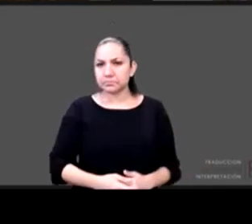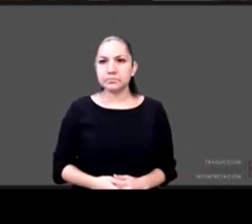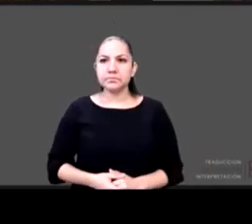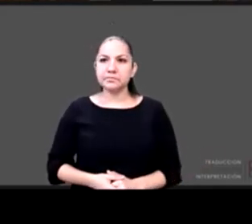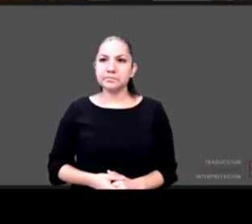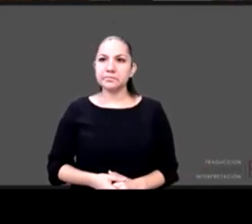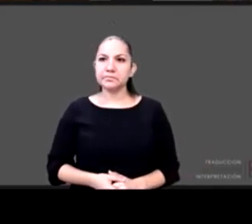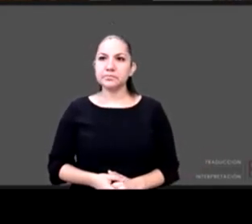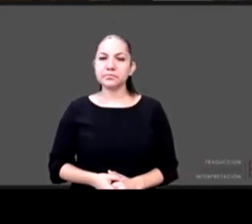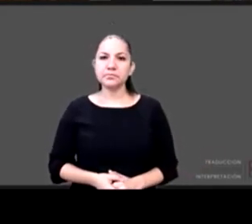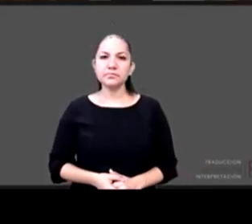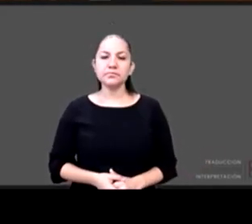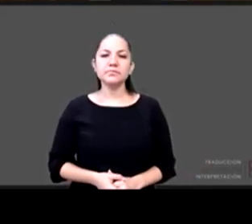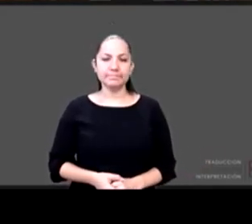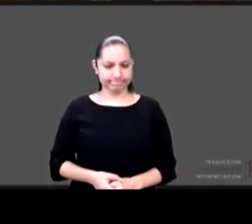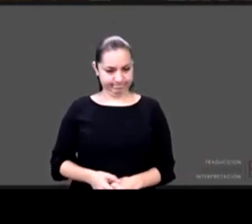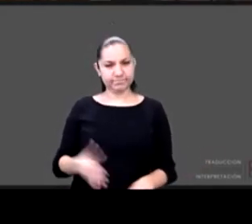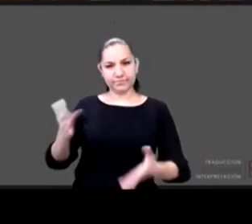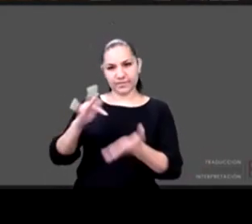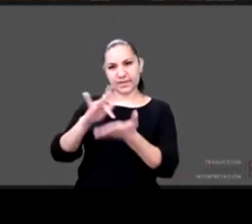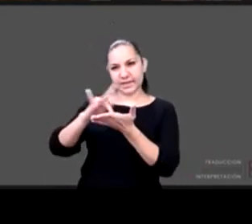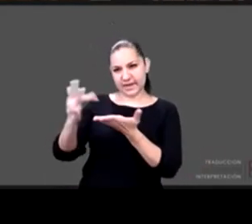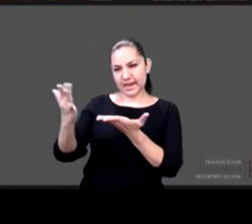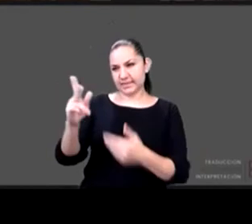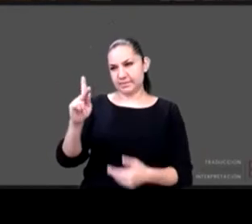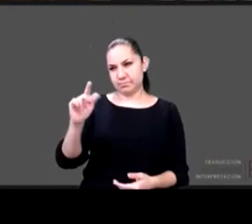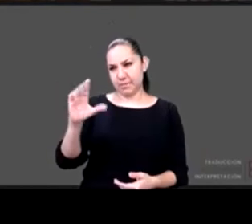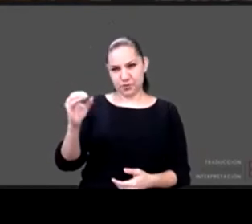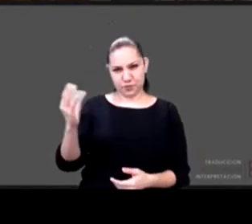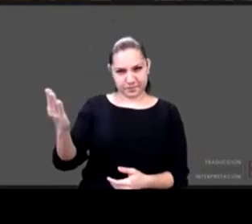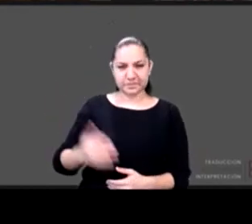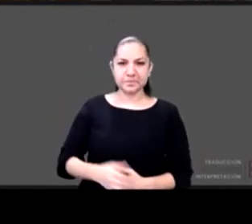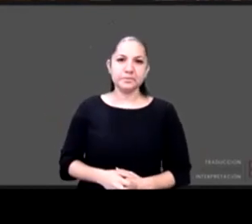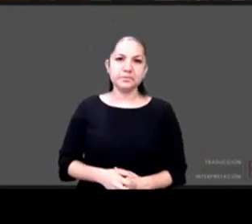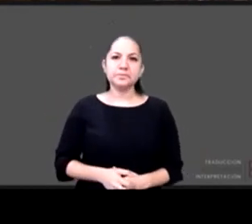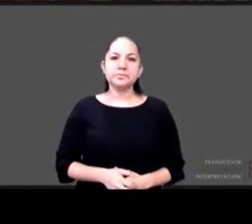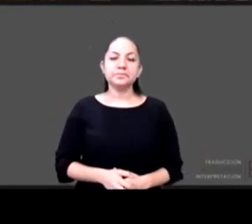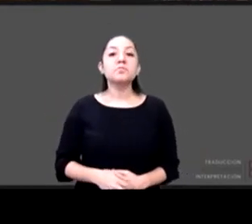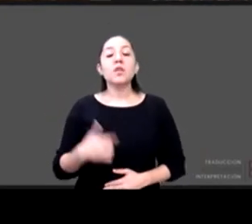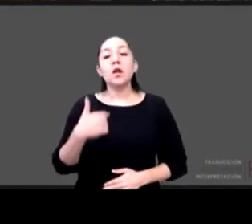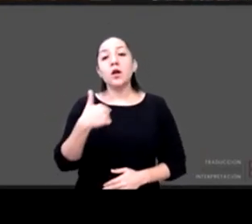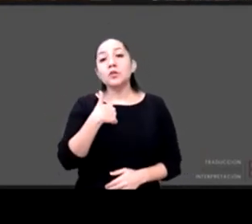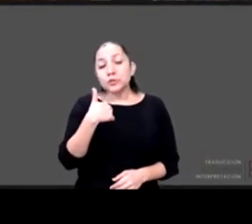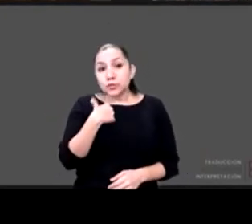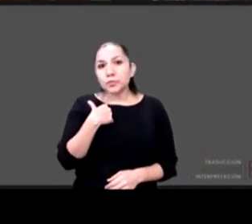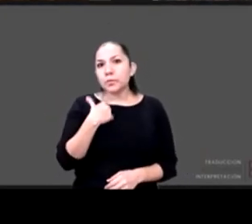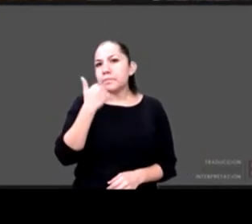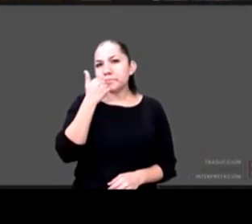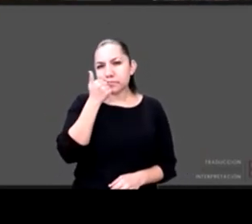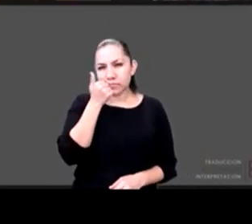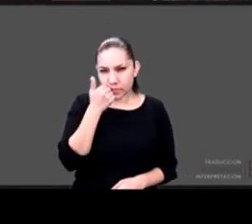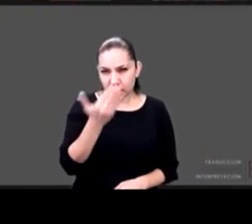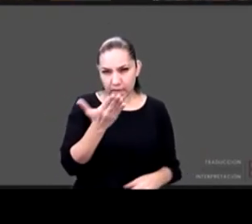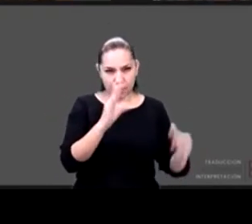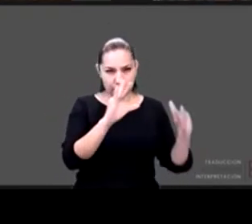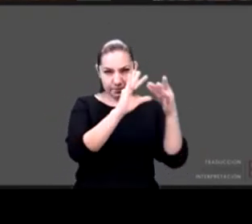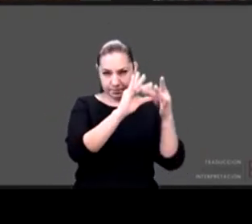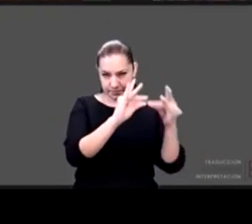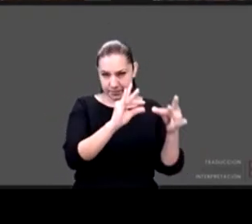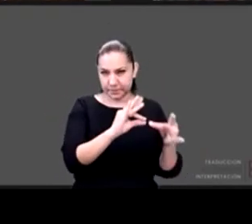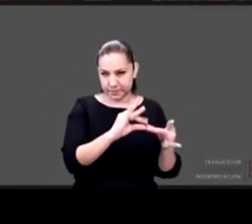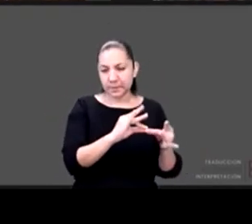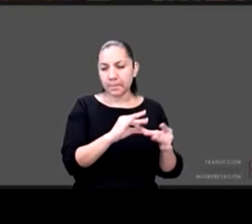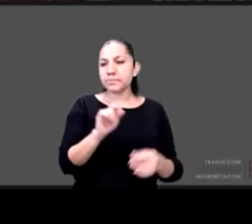Ya, gracias. Gracias, Paco. Bueno, yo quisiera compartir con las casi 1,000 personas que nos compartías, que